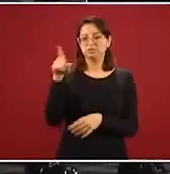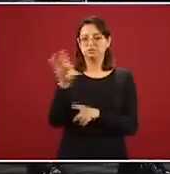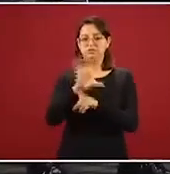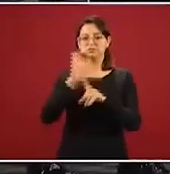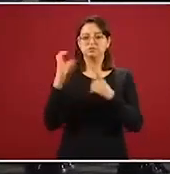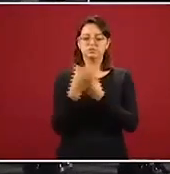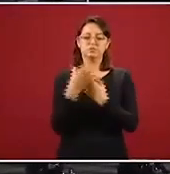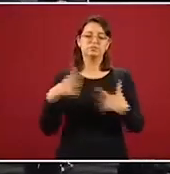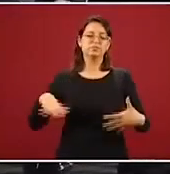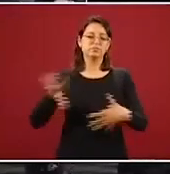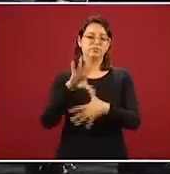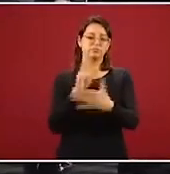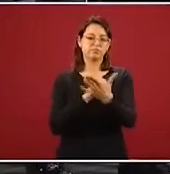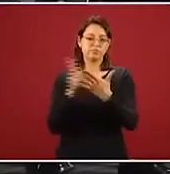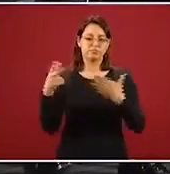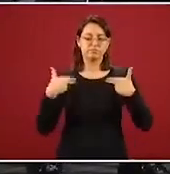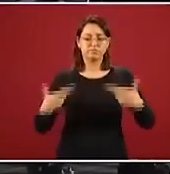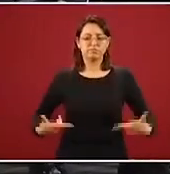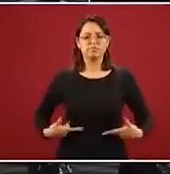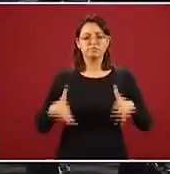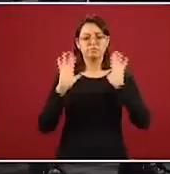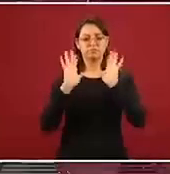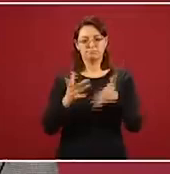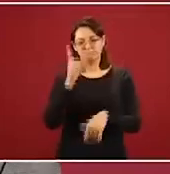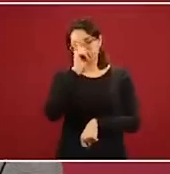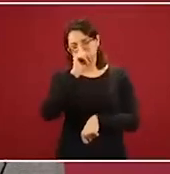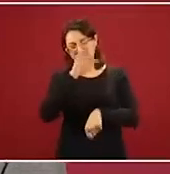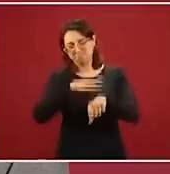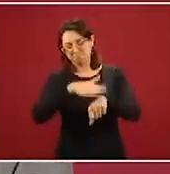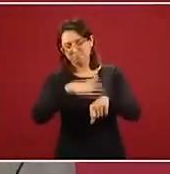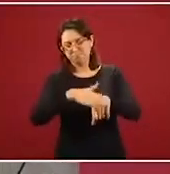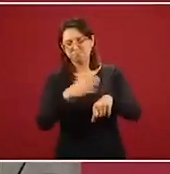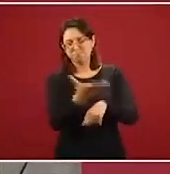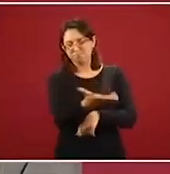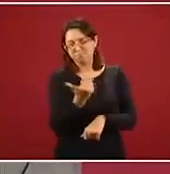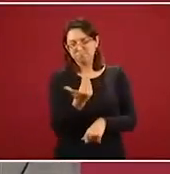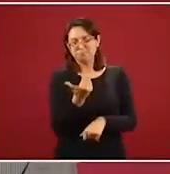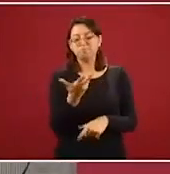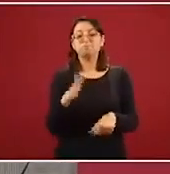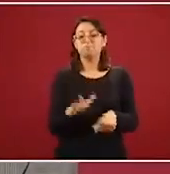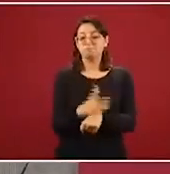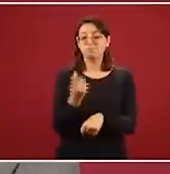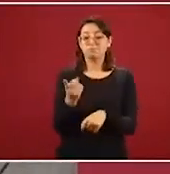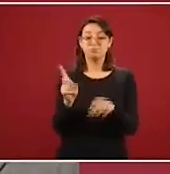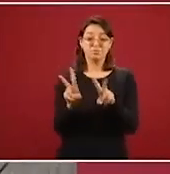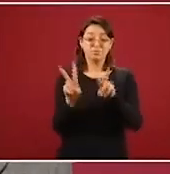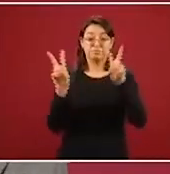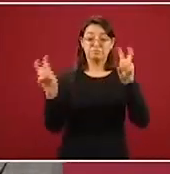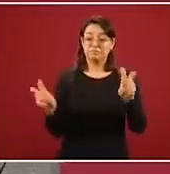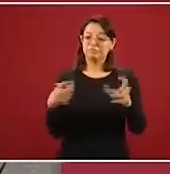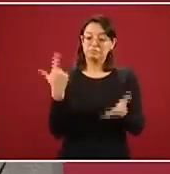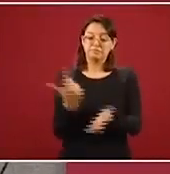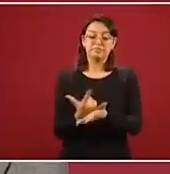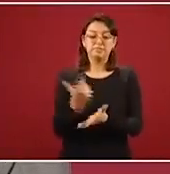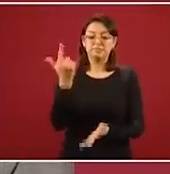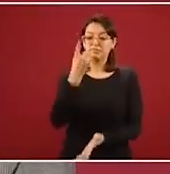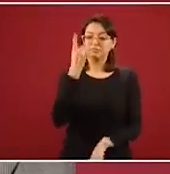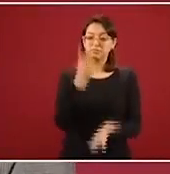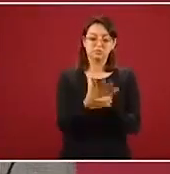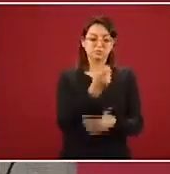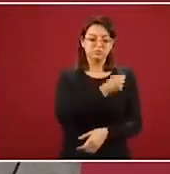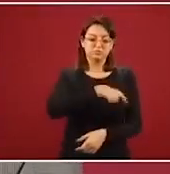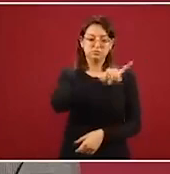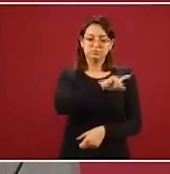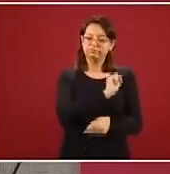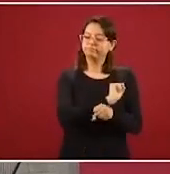Humanos había hecho ya una recomendación al Estado mexicano al considerarse ya un asunto que va más allá del aspecto técnico de salud